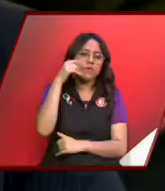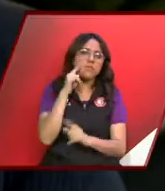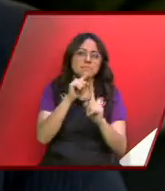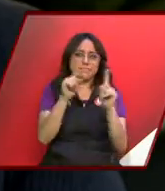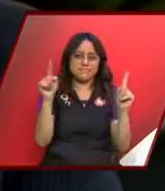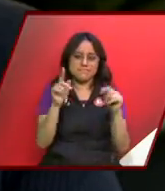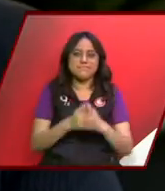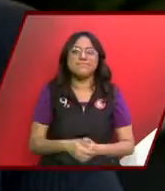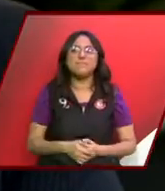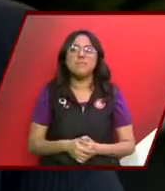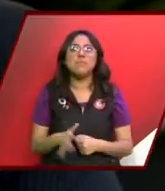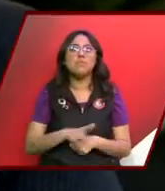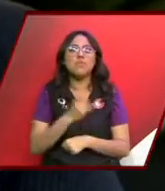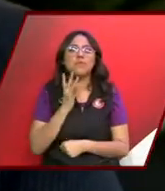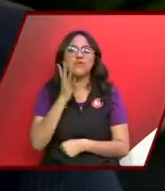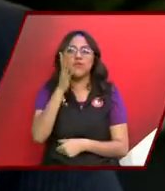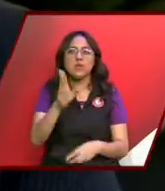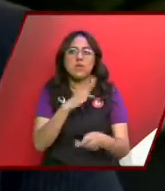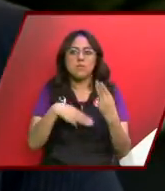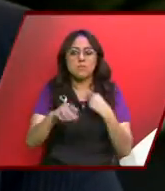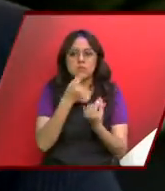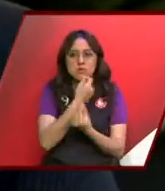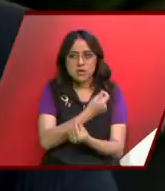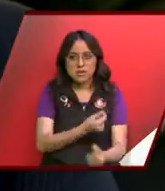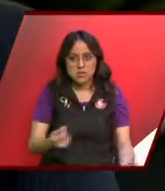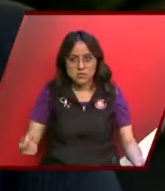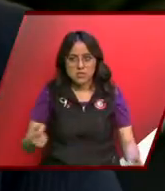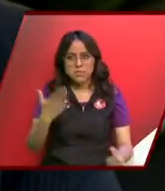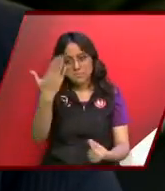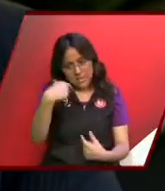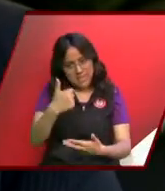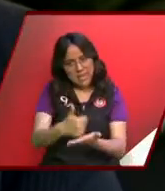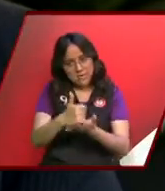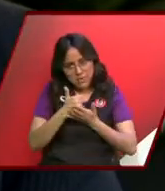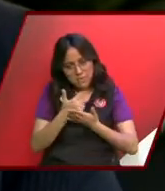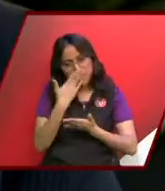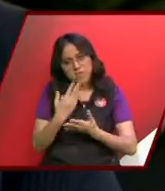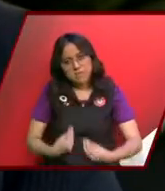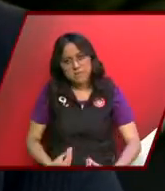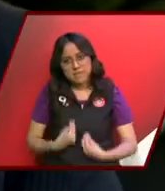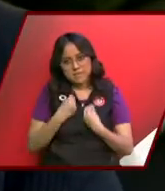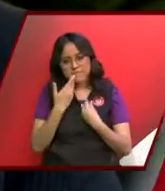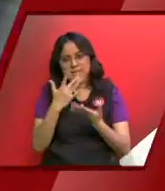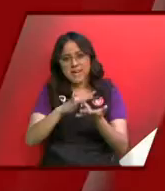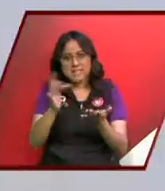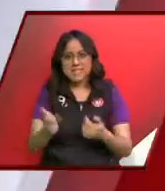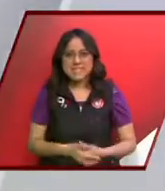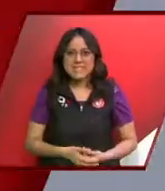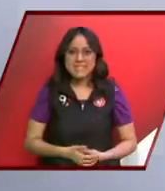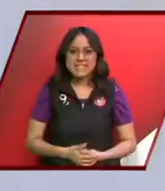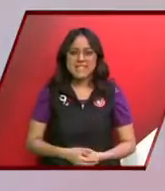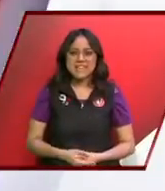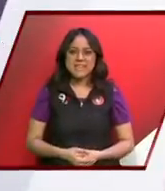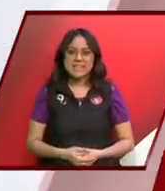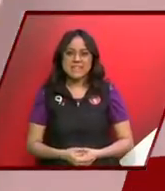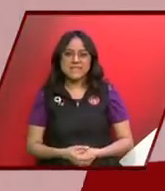oficina. Porque el futuro del mundo son nuestros niños, ven, dame la mano y ayúdame a vivir. Gracias.